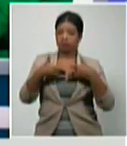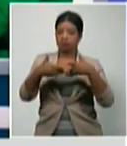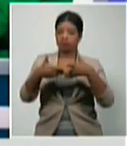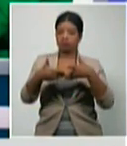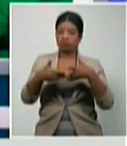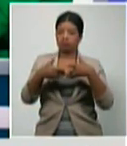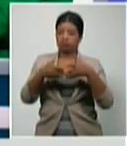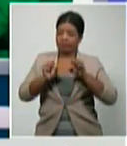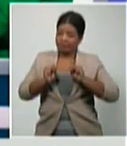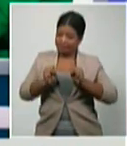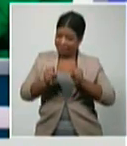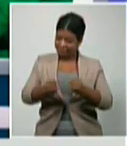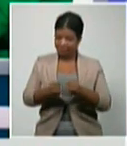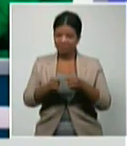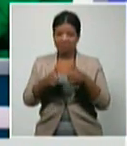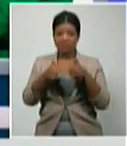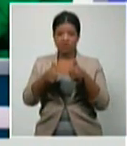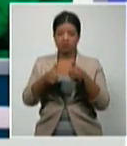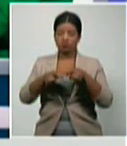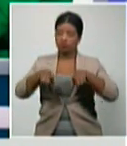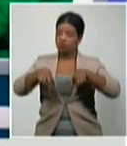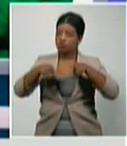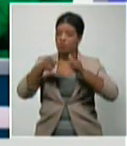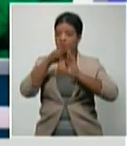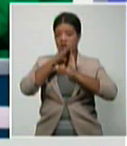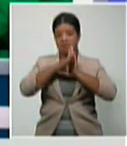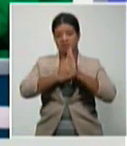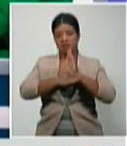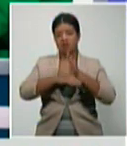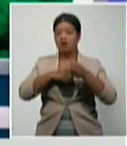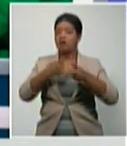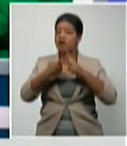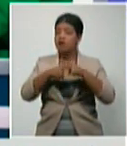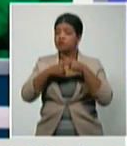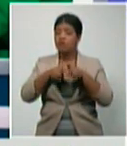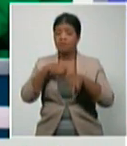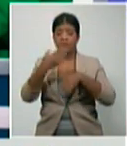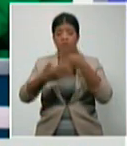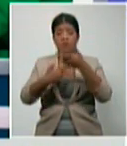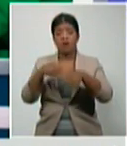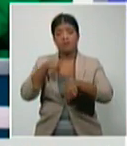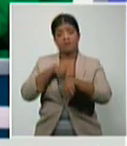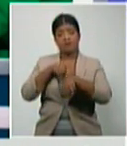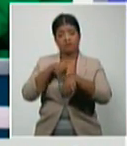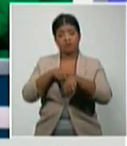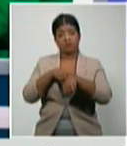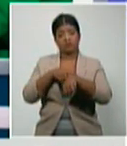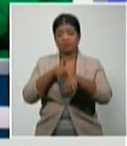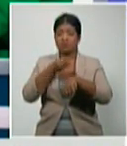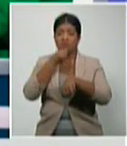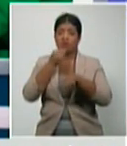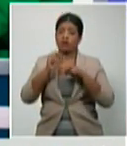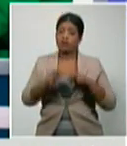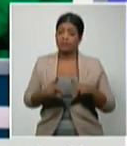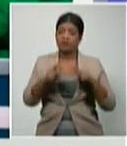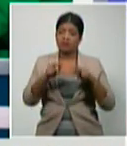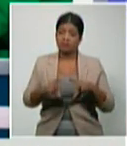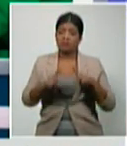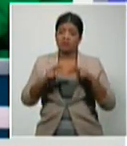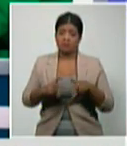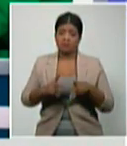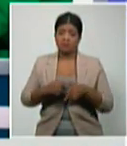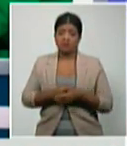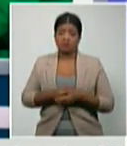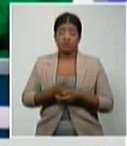apretarse bien y resolver los problemas que nos pueden estar incidiendo en este número de casos. Y que como vimos